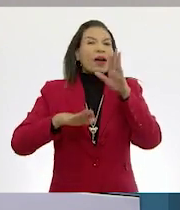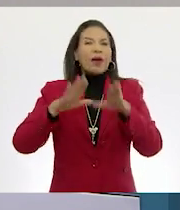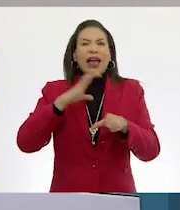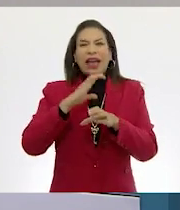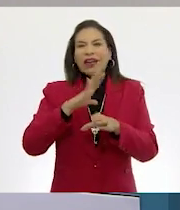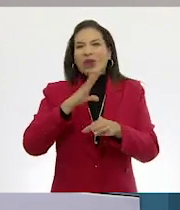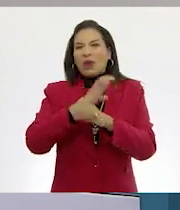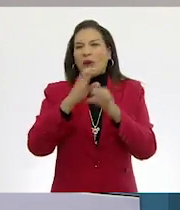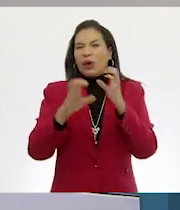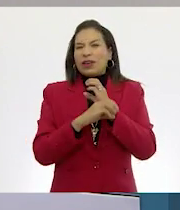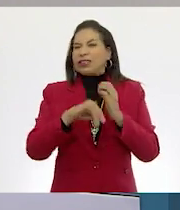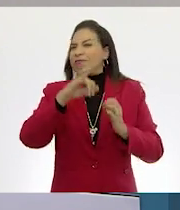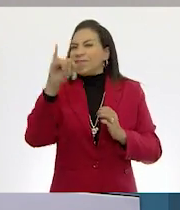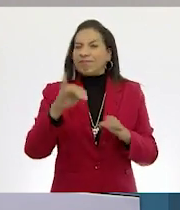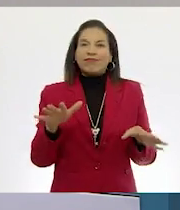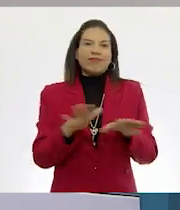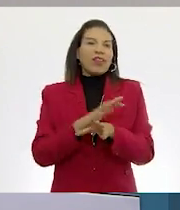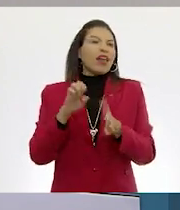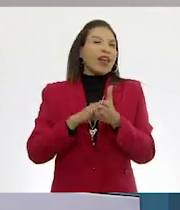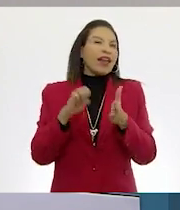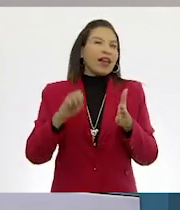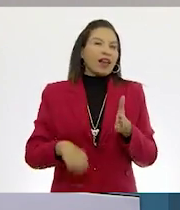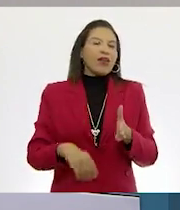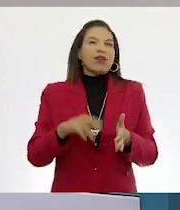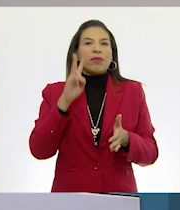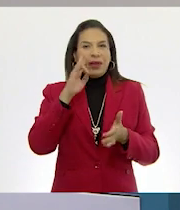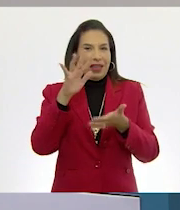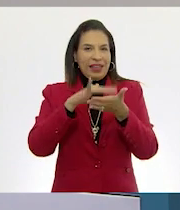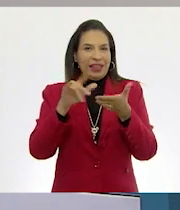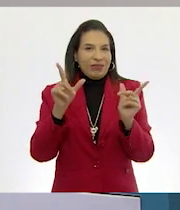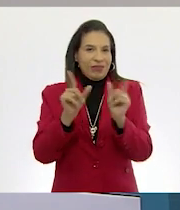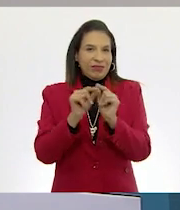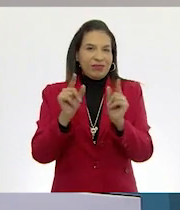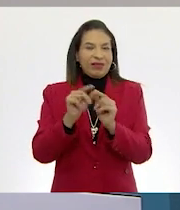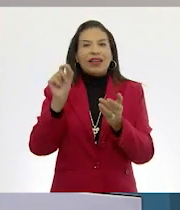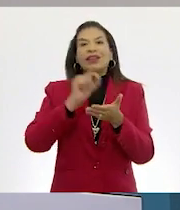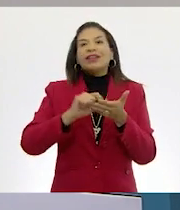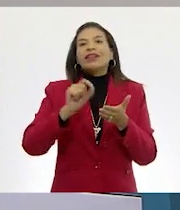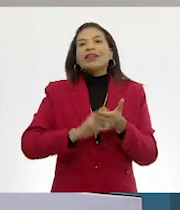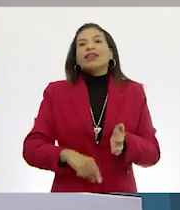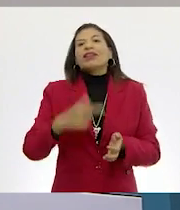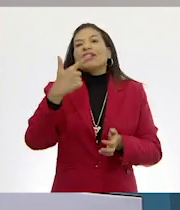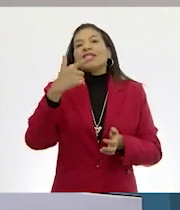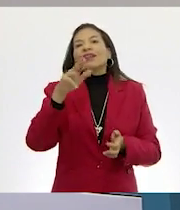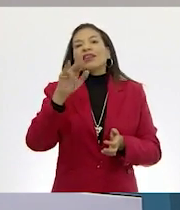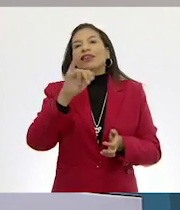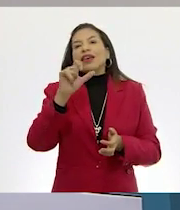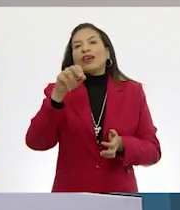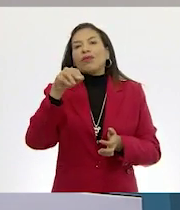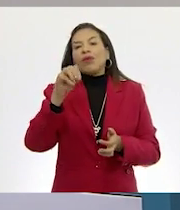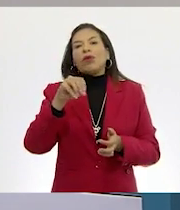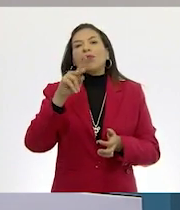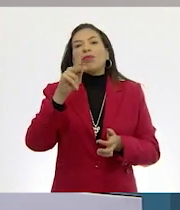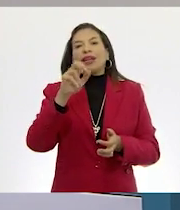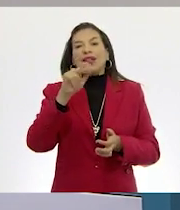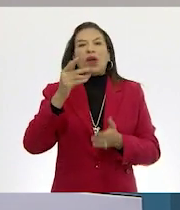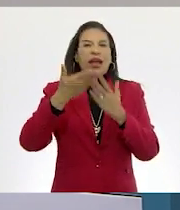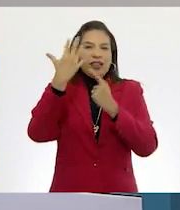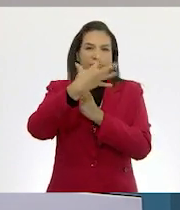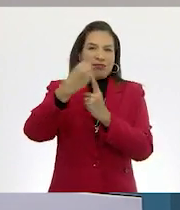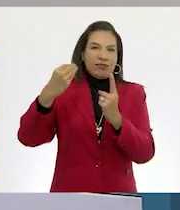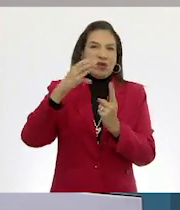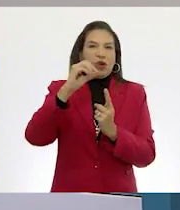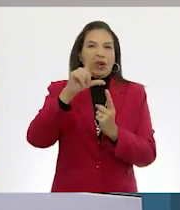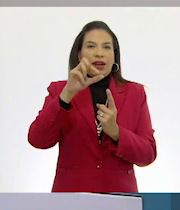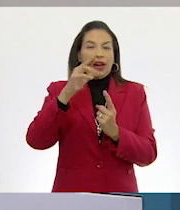hay cosas que nunca cambian. Por ejemplo, vamos a leer este pequeño fragmento que escribió Guillermo Prieto acerca de la epidemia del cólera que